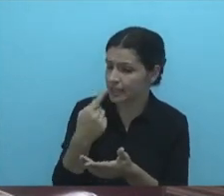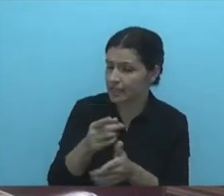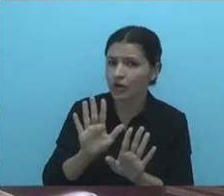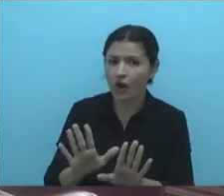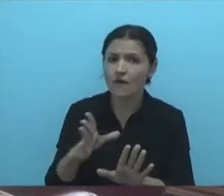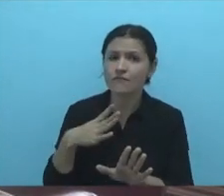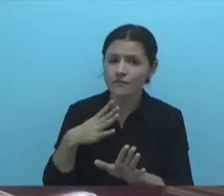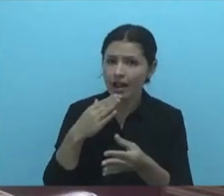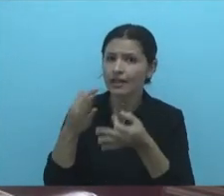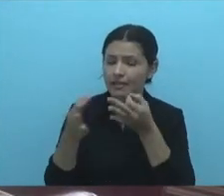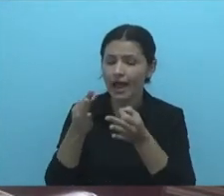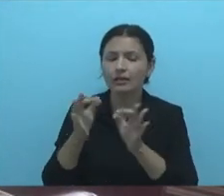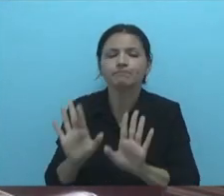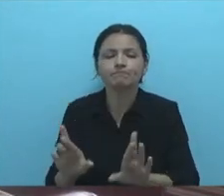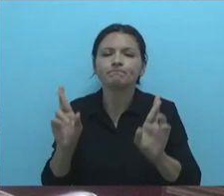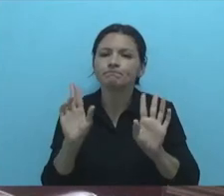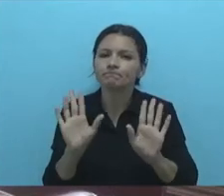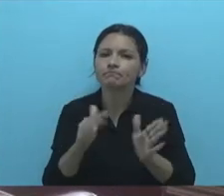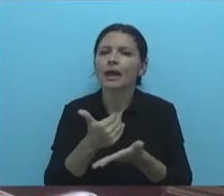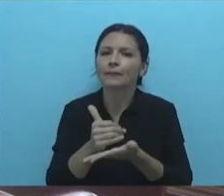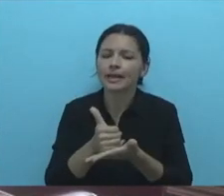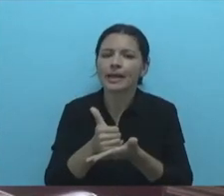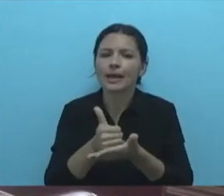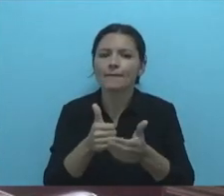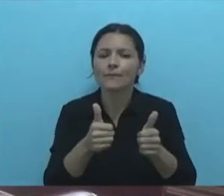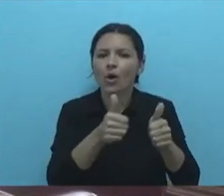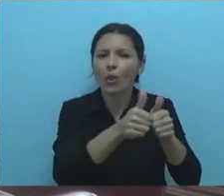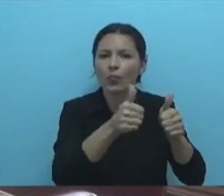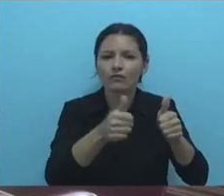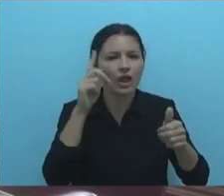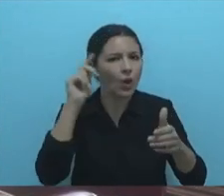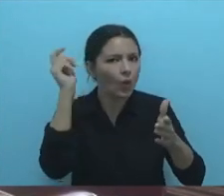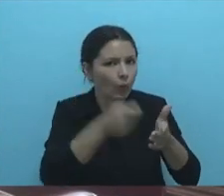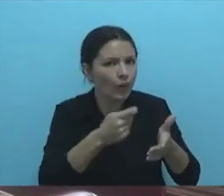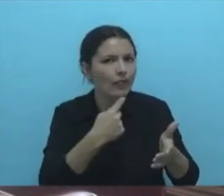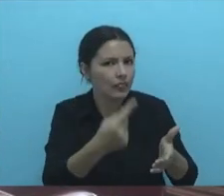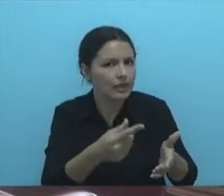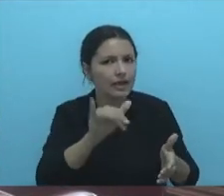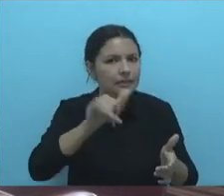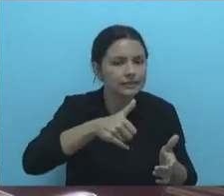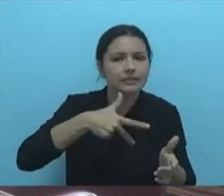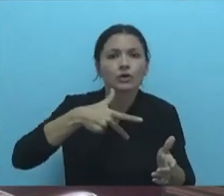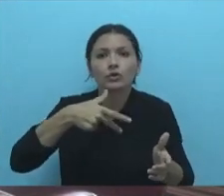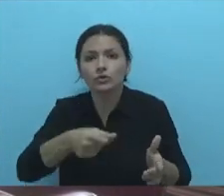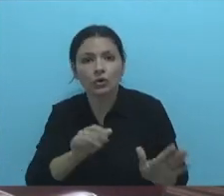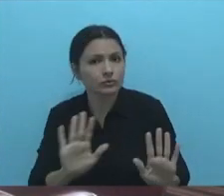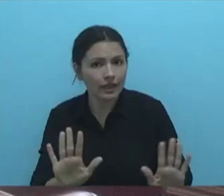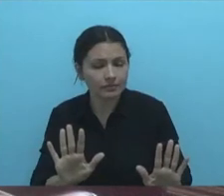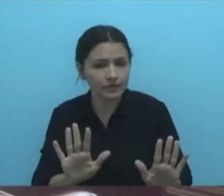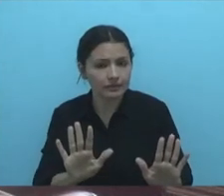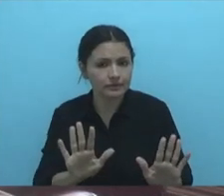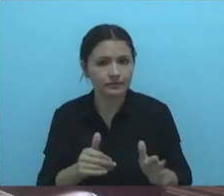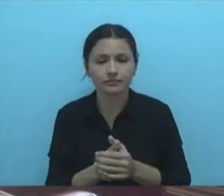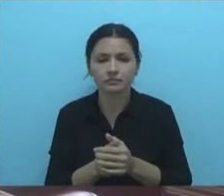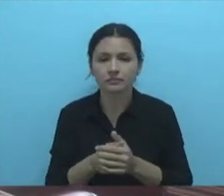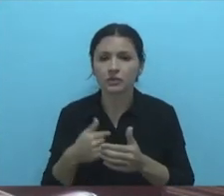Esperamos que el tribunal se expida porque se había hecho el recurso y demás producto de eso venimos